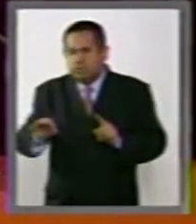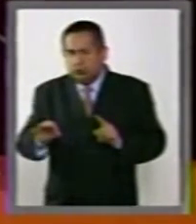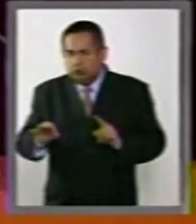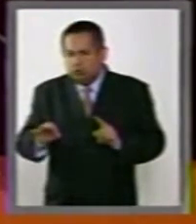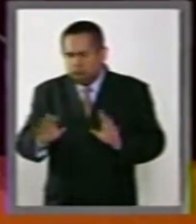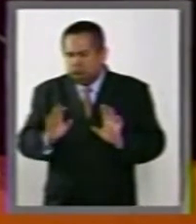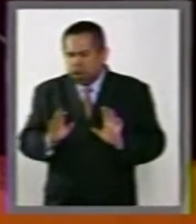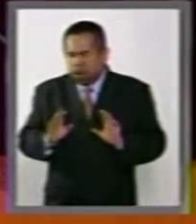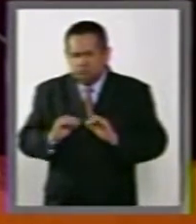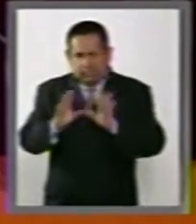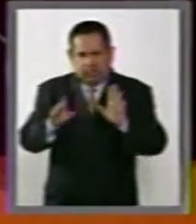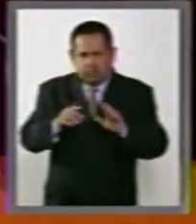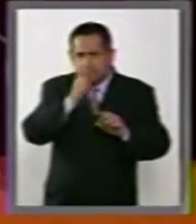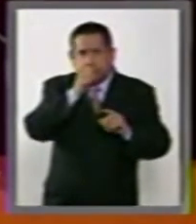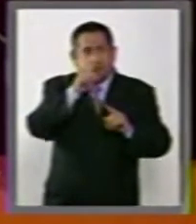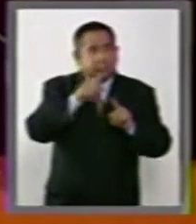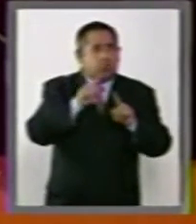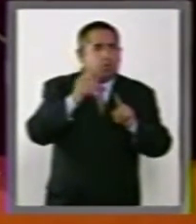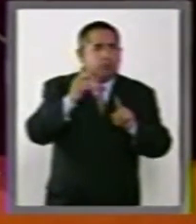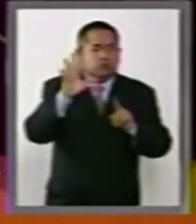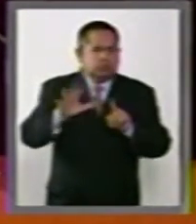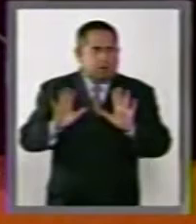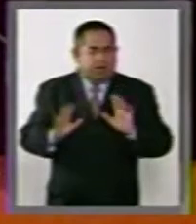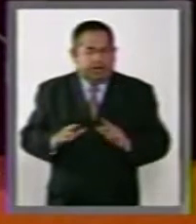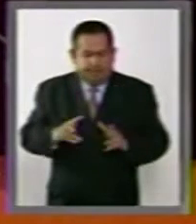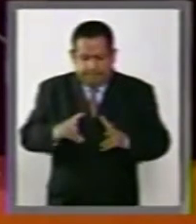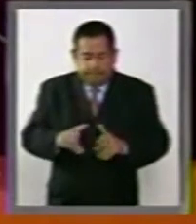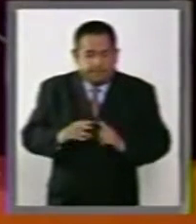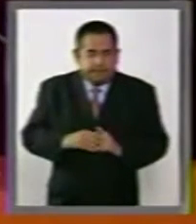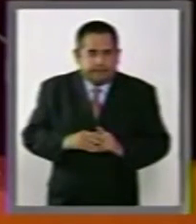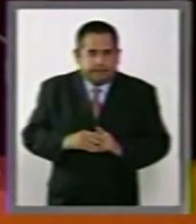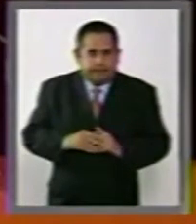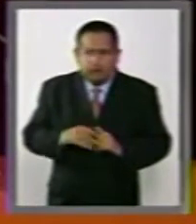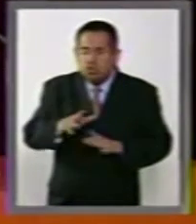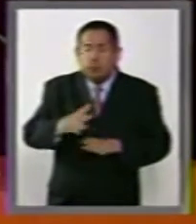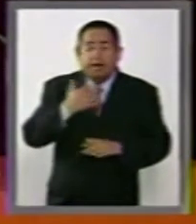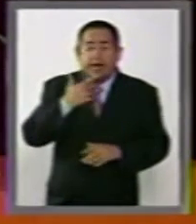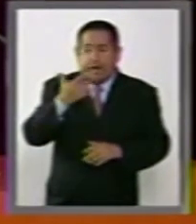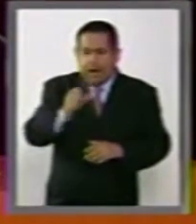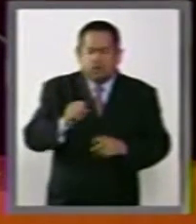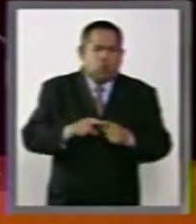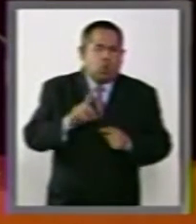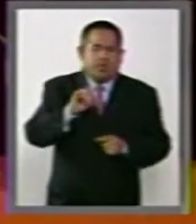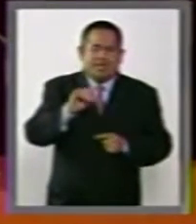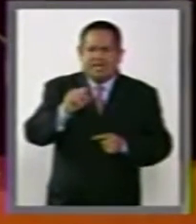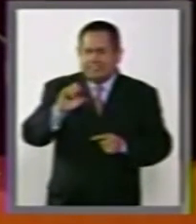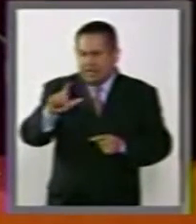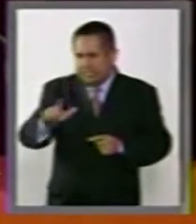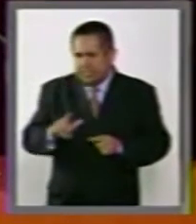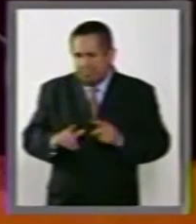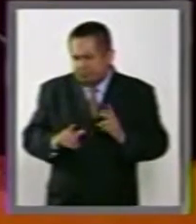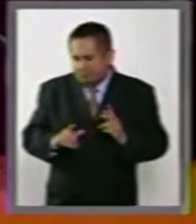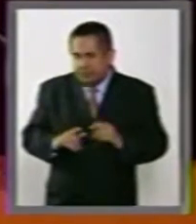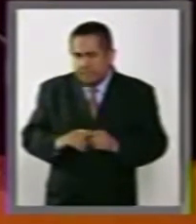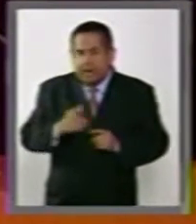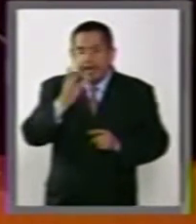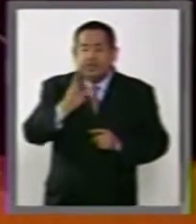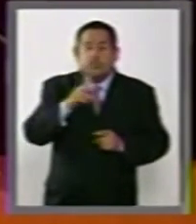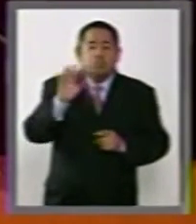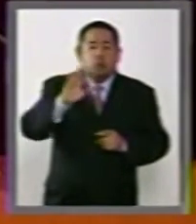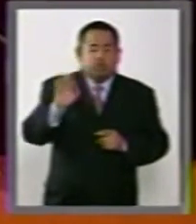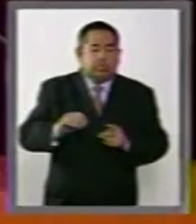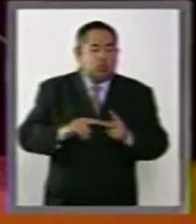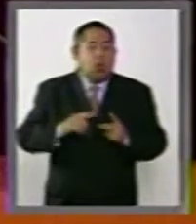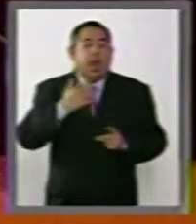la cantidad que aparezca registrada. Decían esto, en la gasolina o diésel, el 3% en el